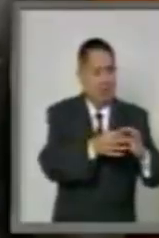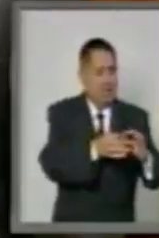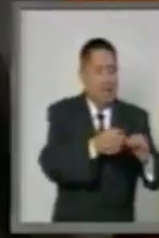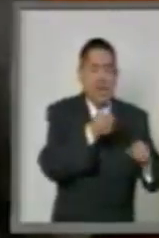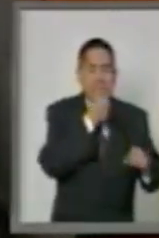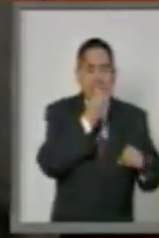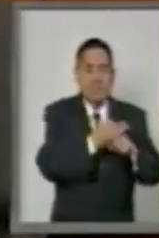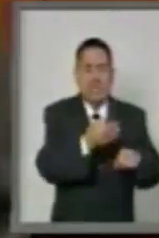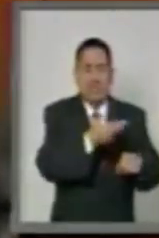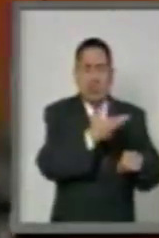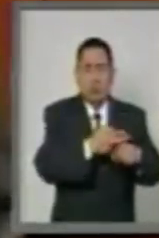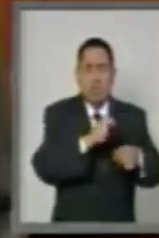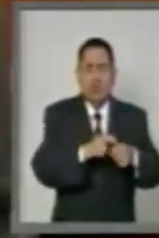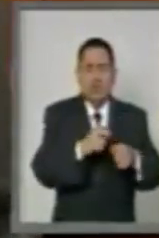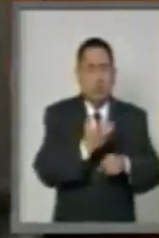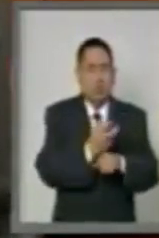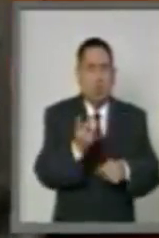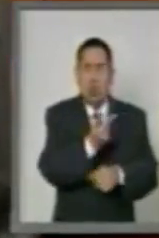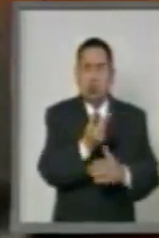del Tesoro de los Estados Unidos?